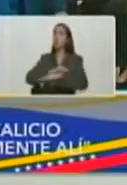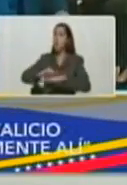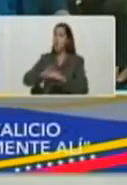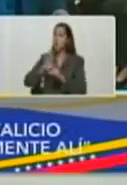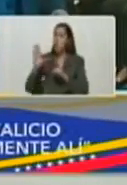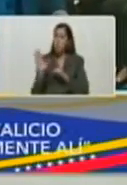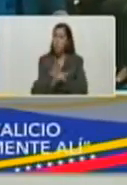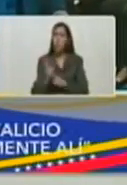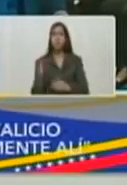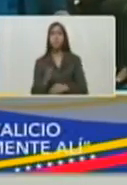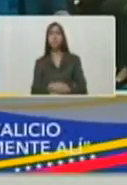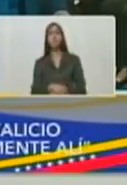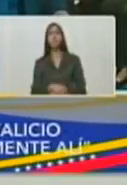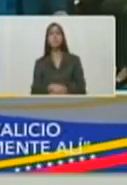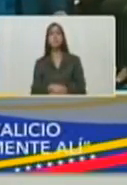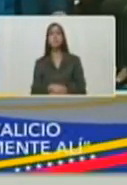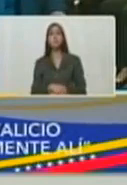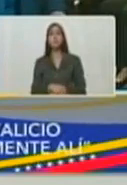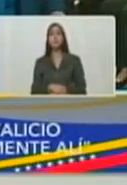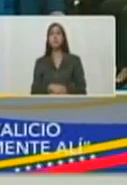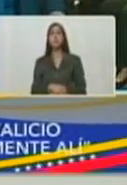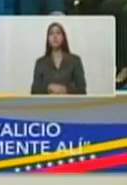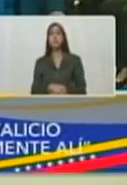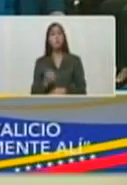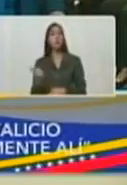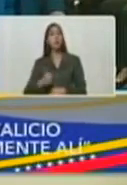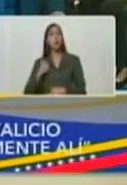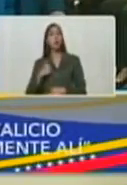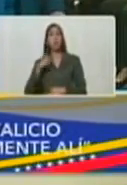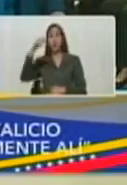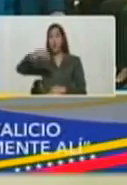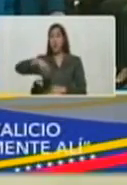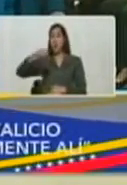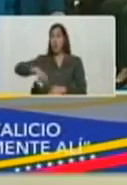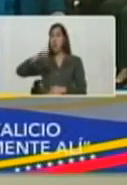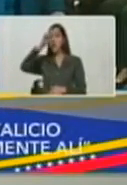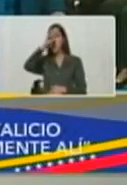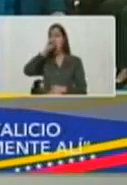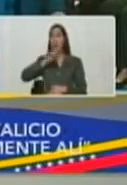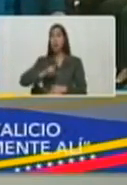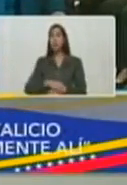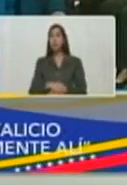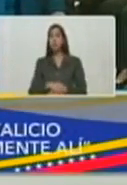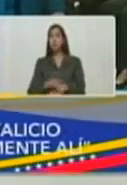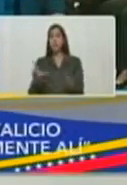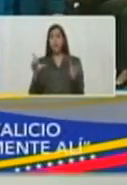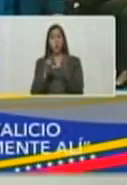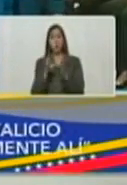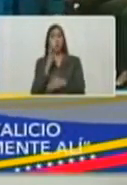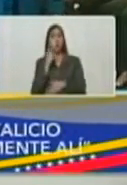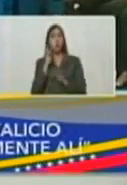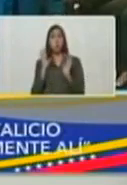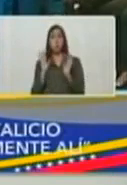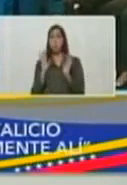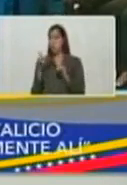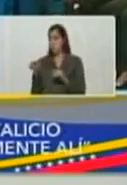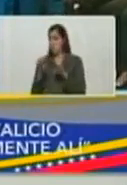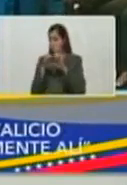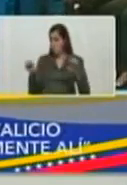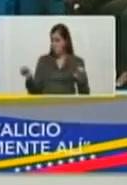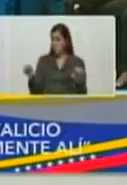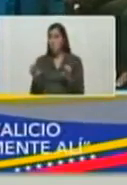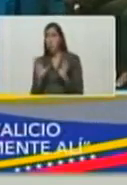Cultura, vamos a aprovechar este año. En los liceos, por ejemplo, Yelixe, hay